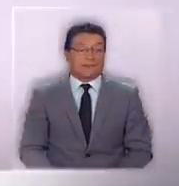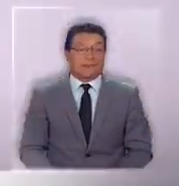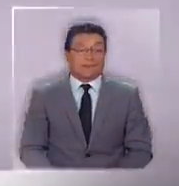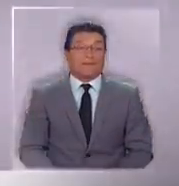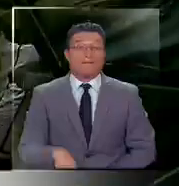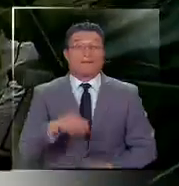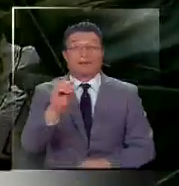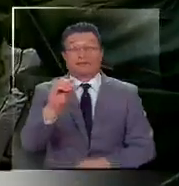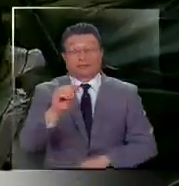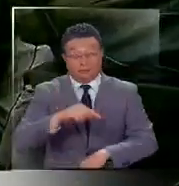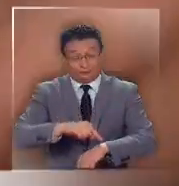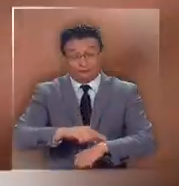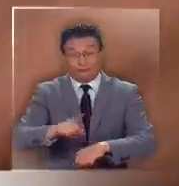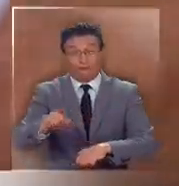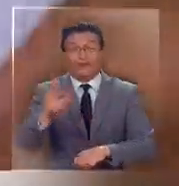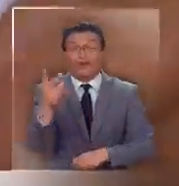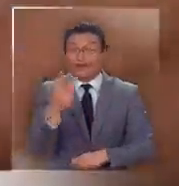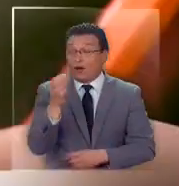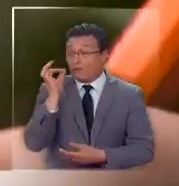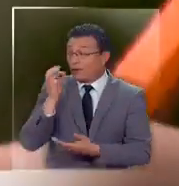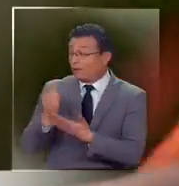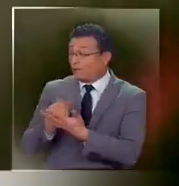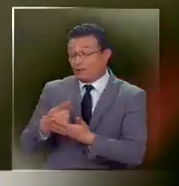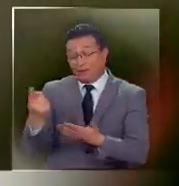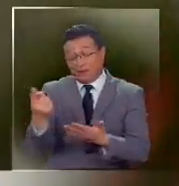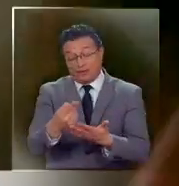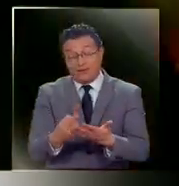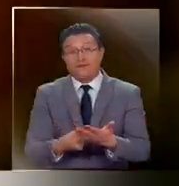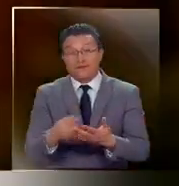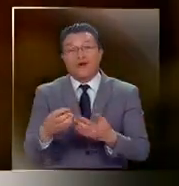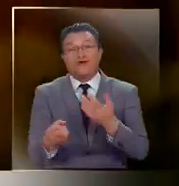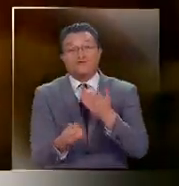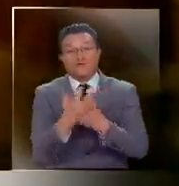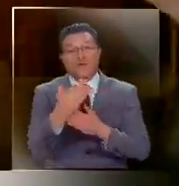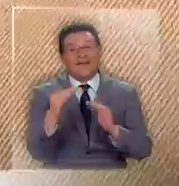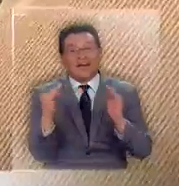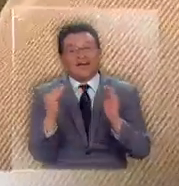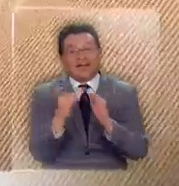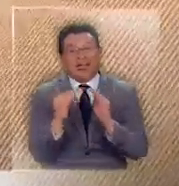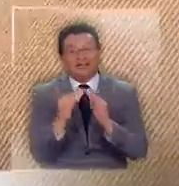En un par de minutos, Sofía y Mónica tracen el dibujo de su nueva casa.